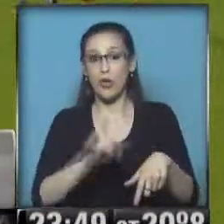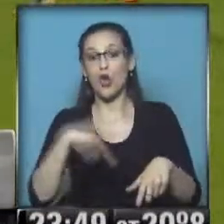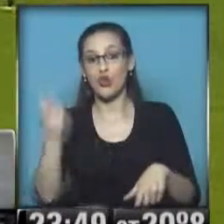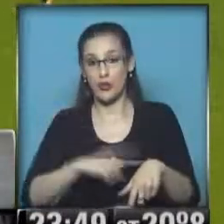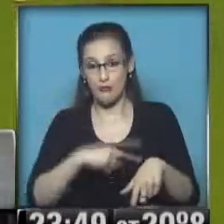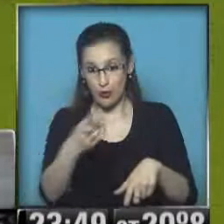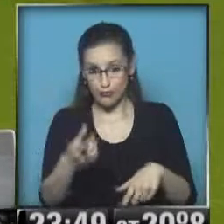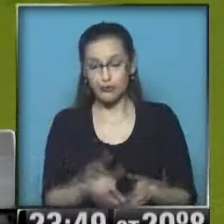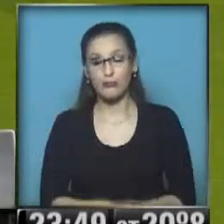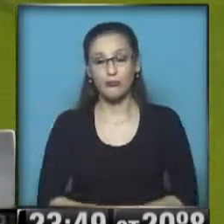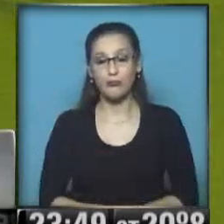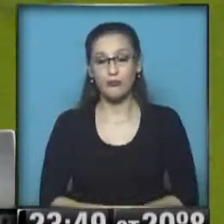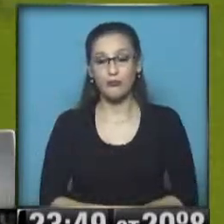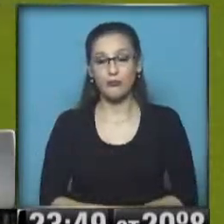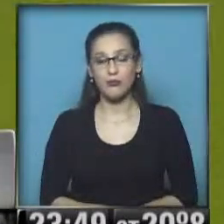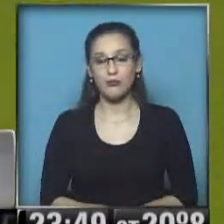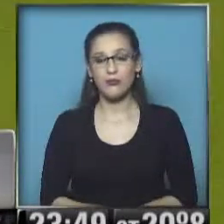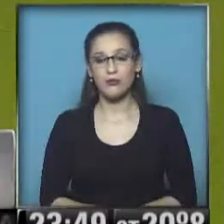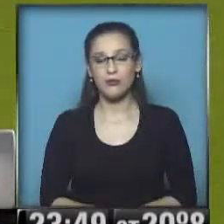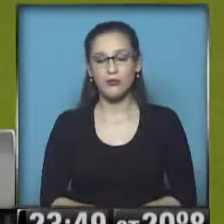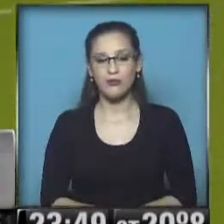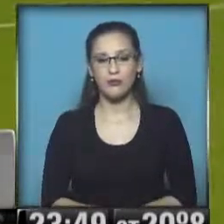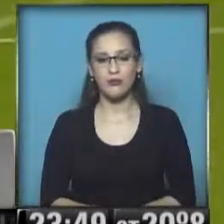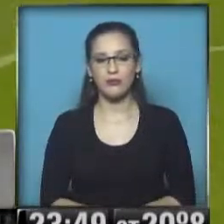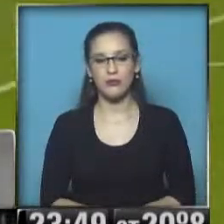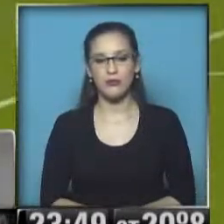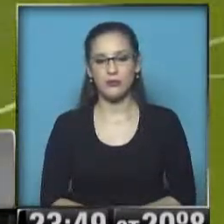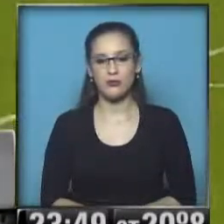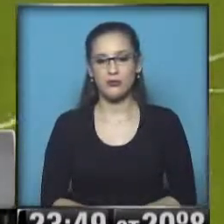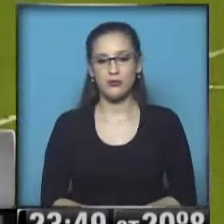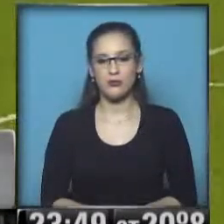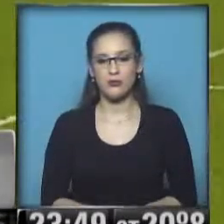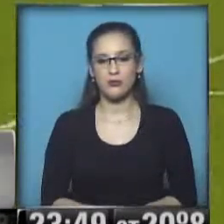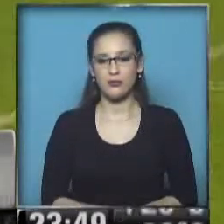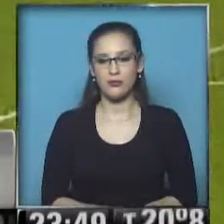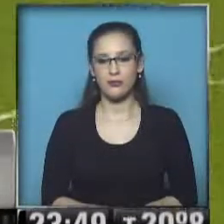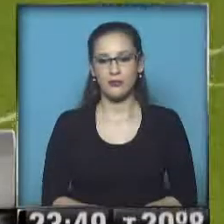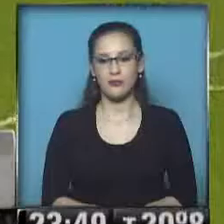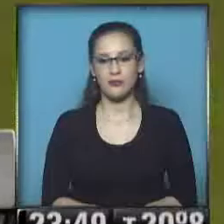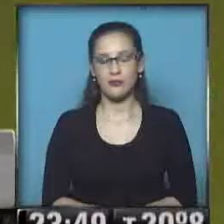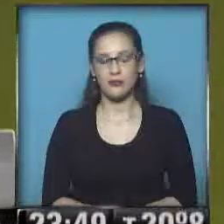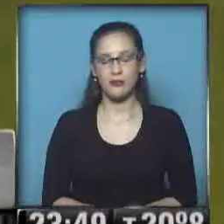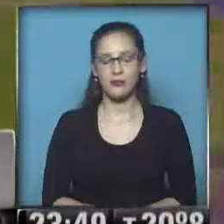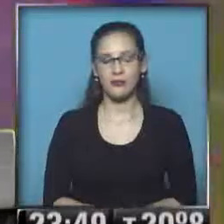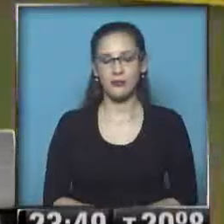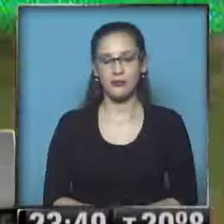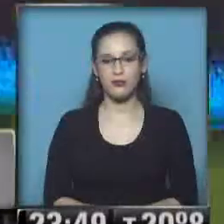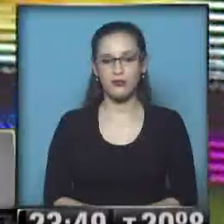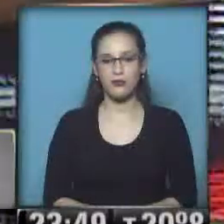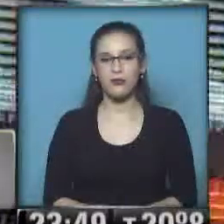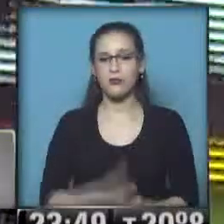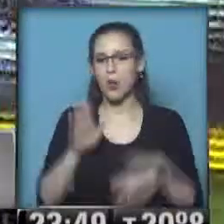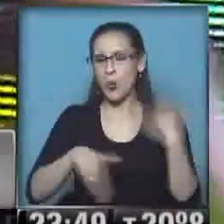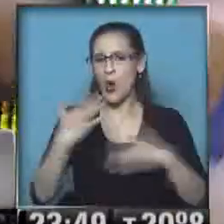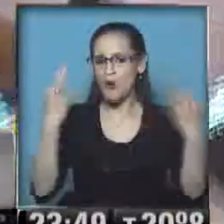la asistencia. Gran jugada de Itabel, lo deja pagando al defensor. Y gran jugada también de